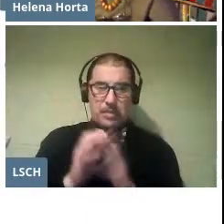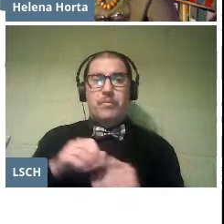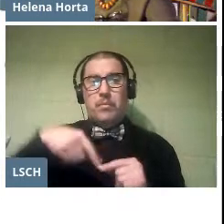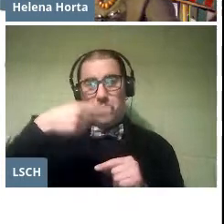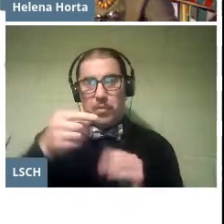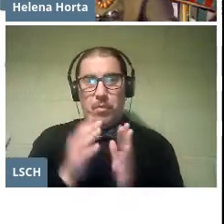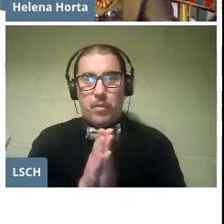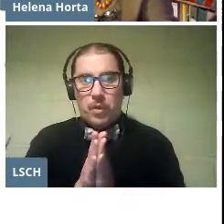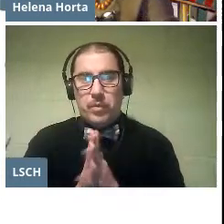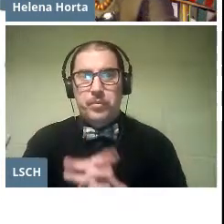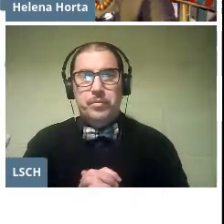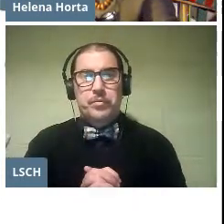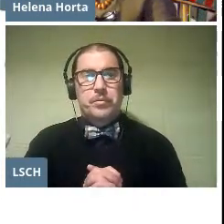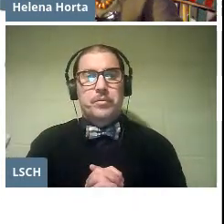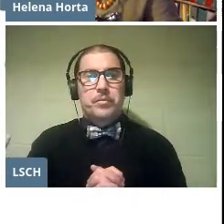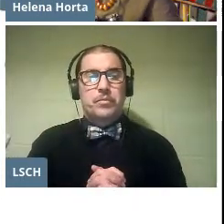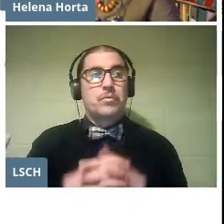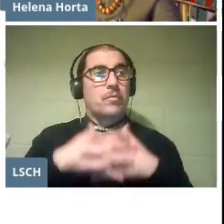favor.